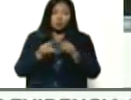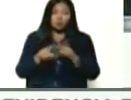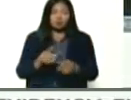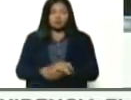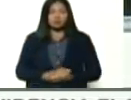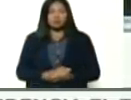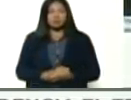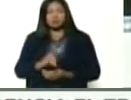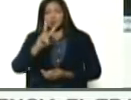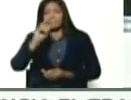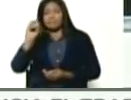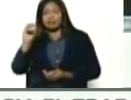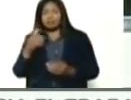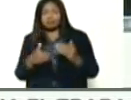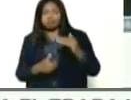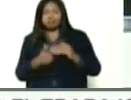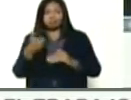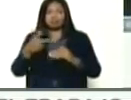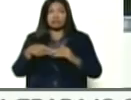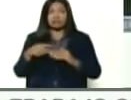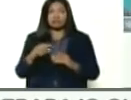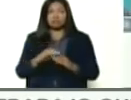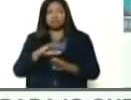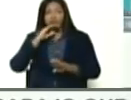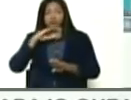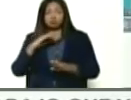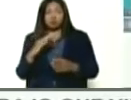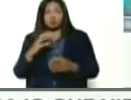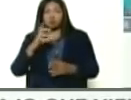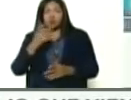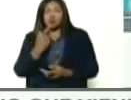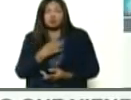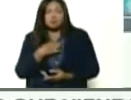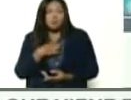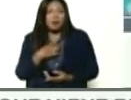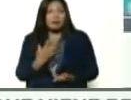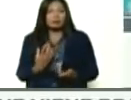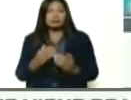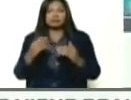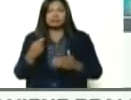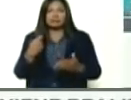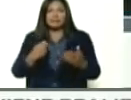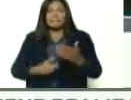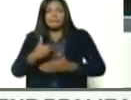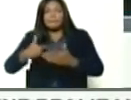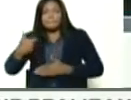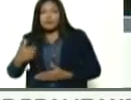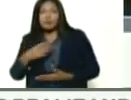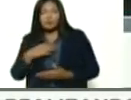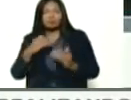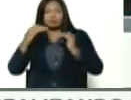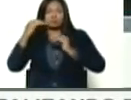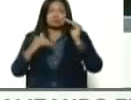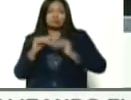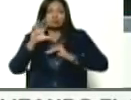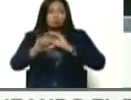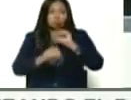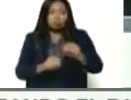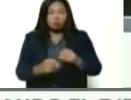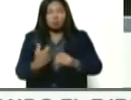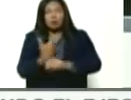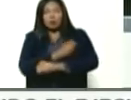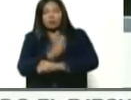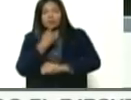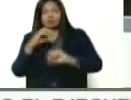20 veces superior a las capacidades de producción y la desigualdad en el acceso a la vacuna como lo